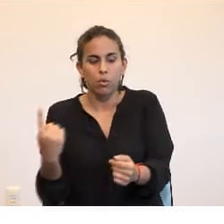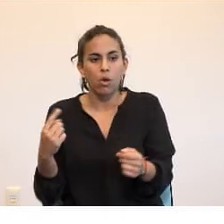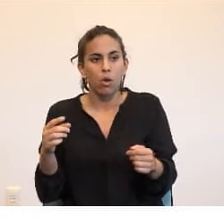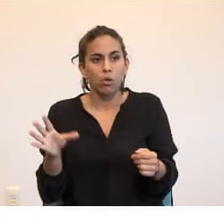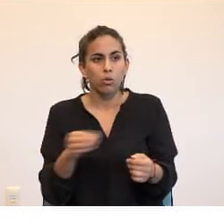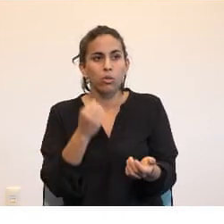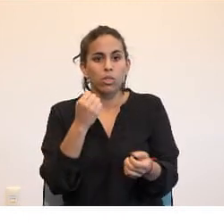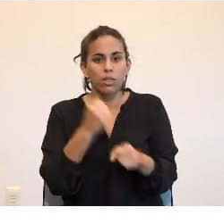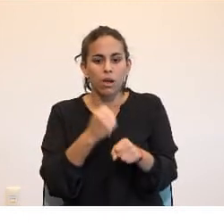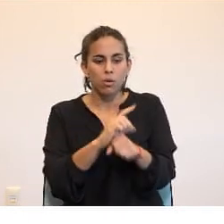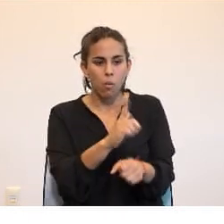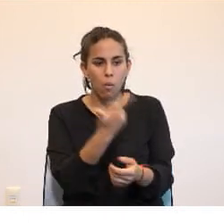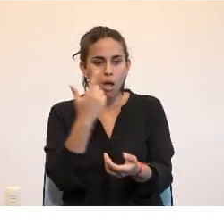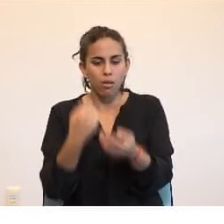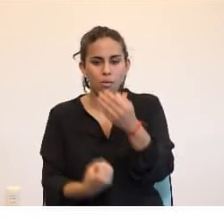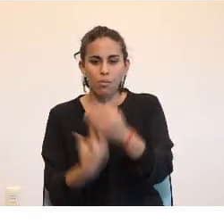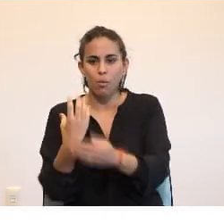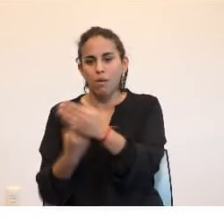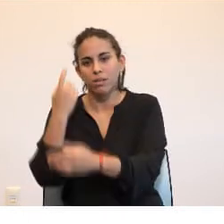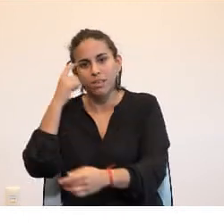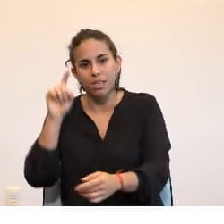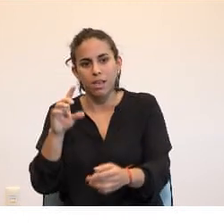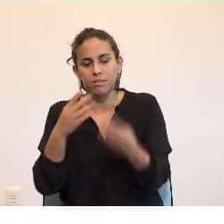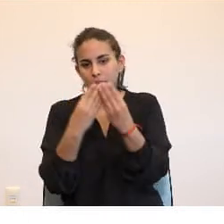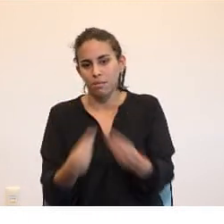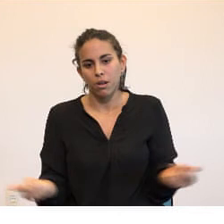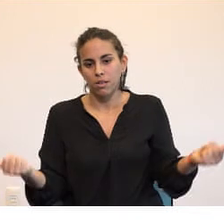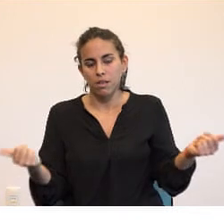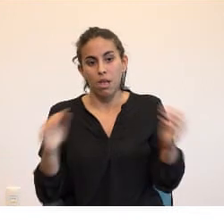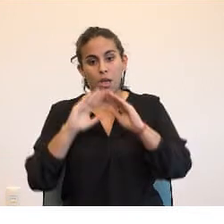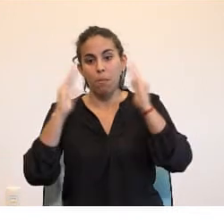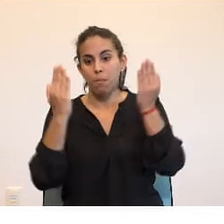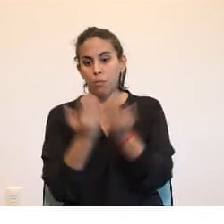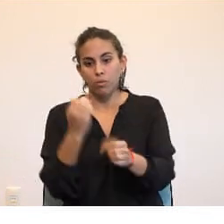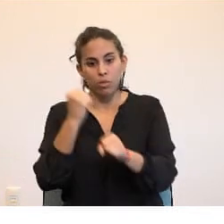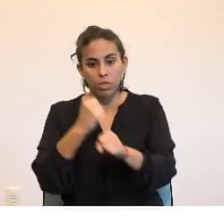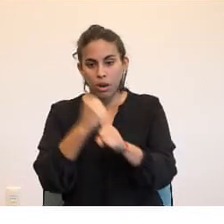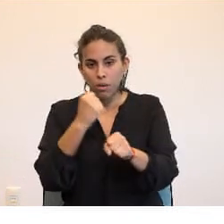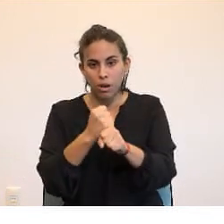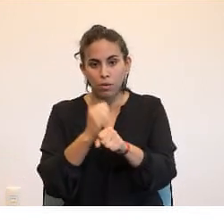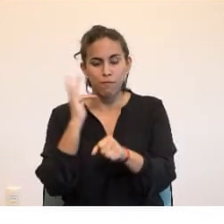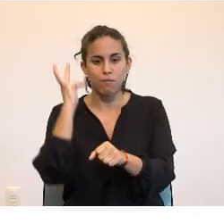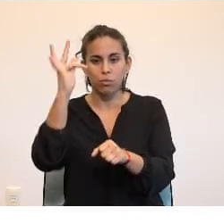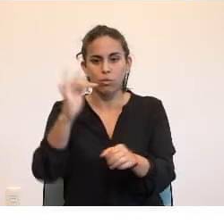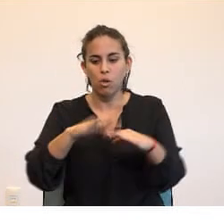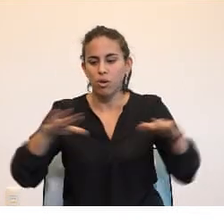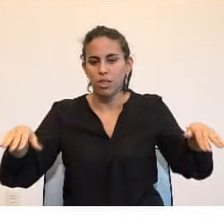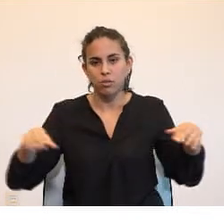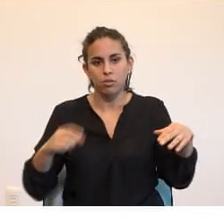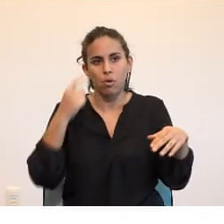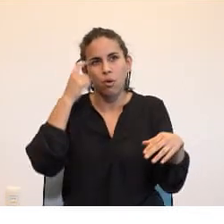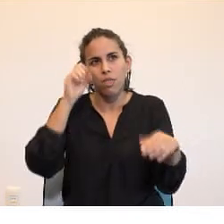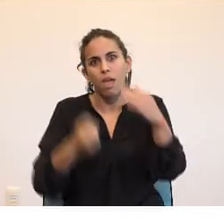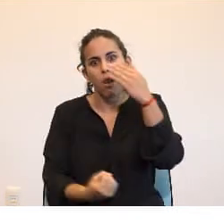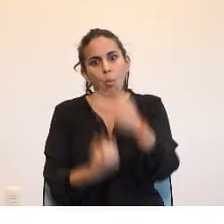requieran creatividad van a desaparecer. Ahora enseguida hablo de esto. El mundo y el trabajo del futuro será de los niños creativos